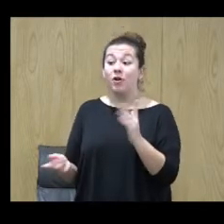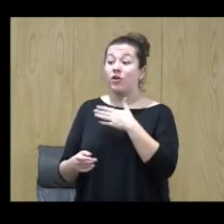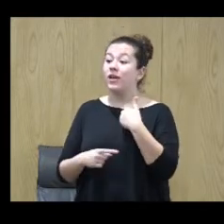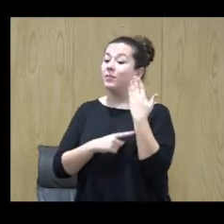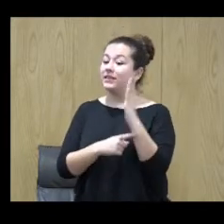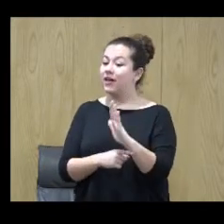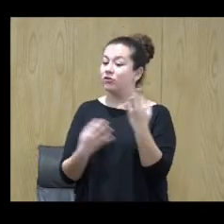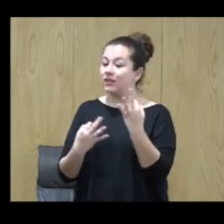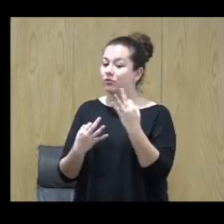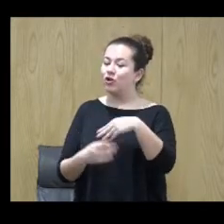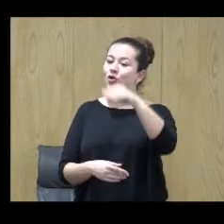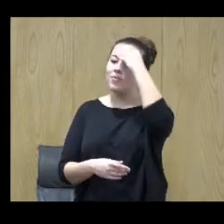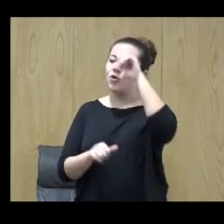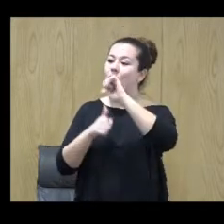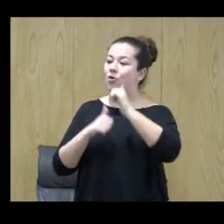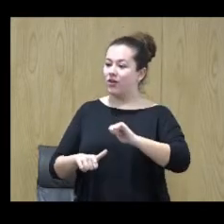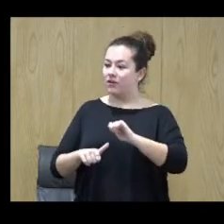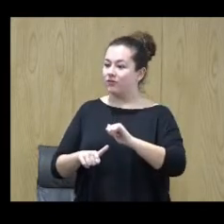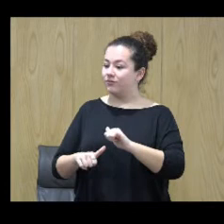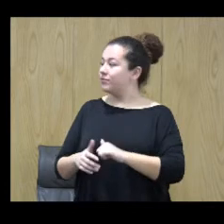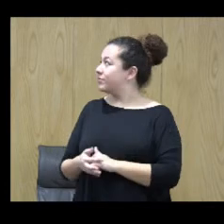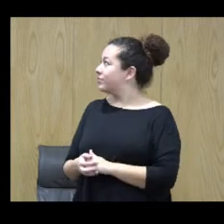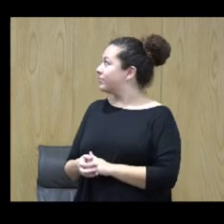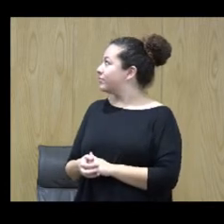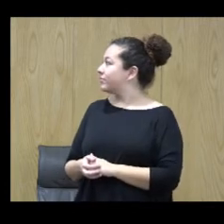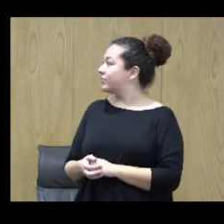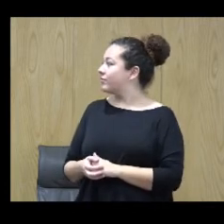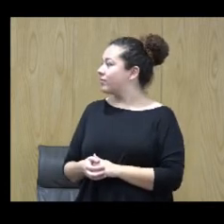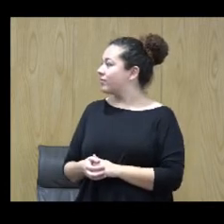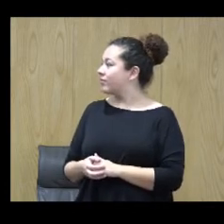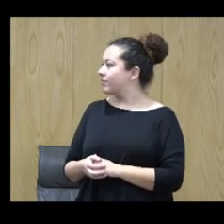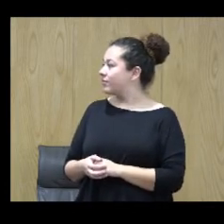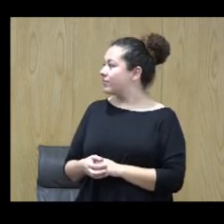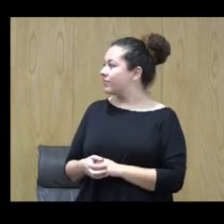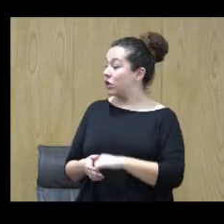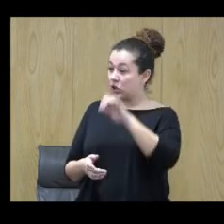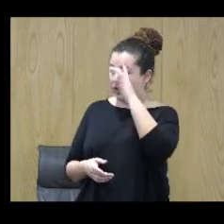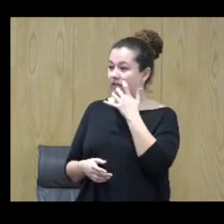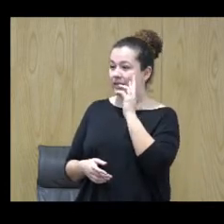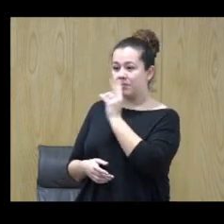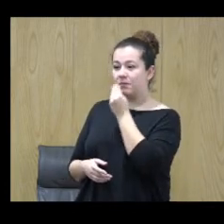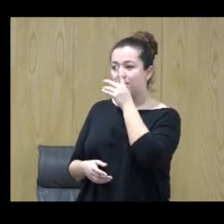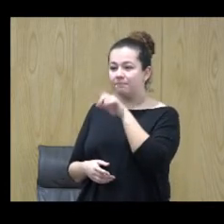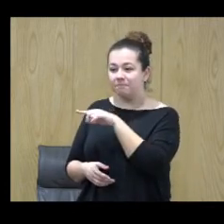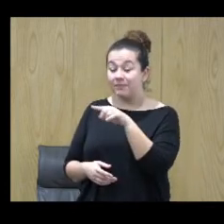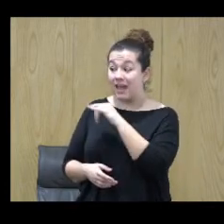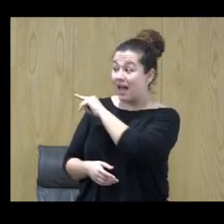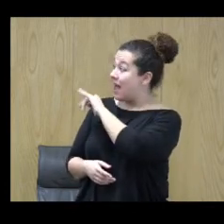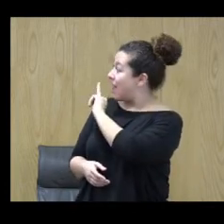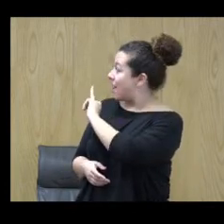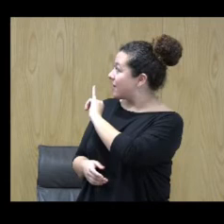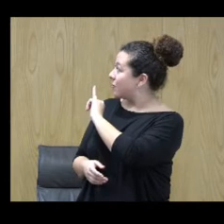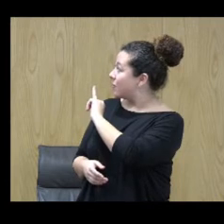es la concepción del modelo en el que estamos viendo, en el que tenéis, no sé si ahí lo veis, aquí tenéis la parte